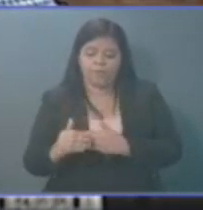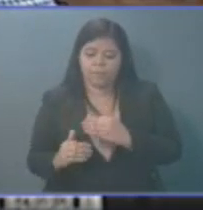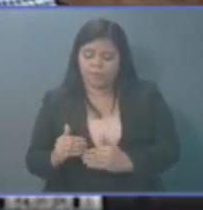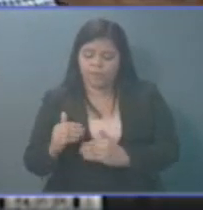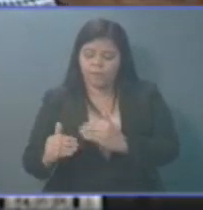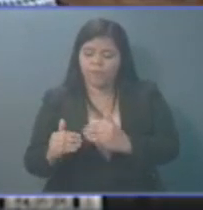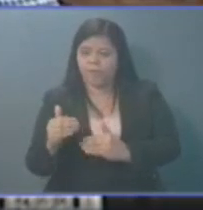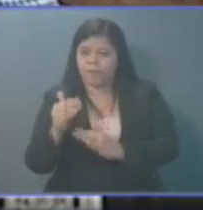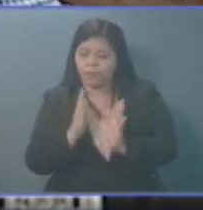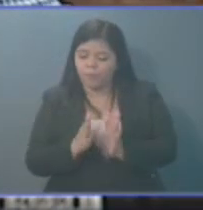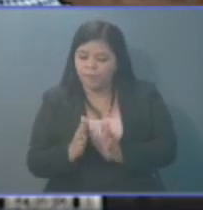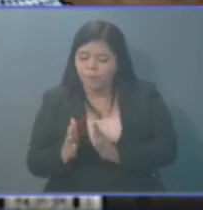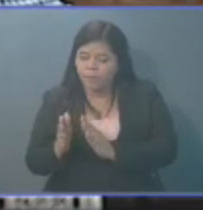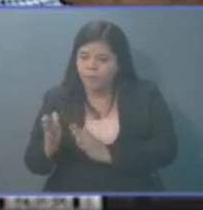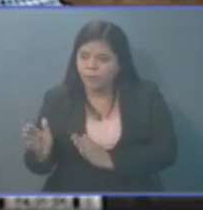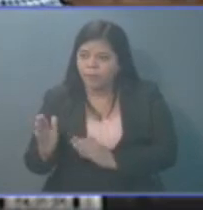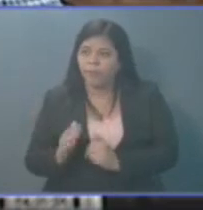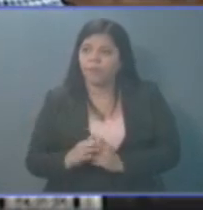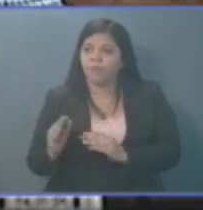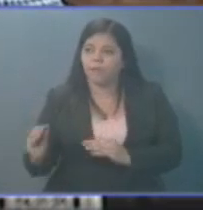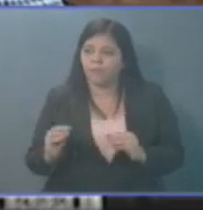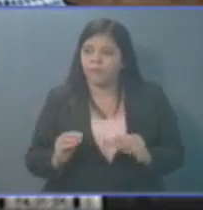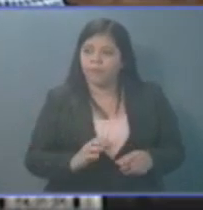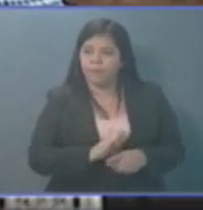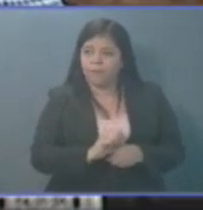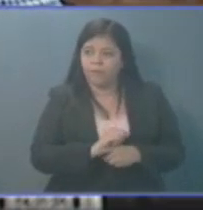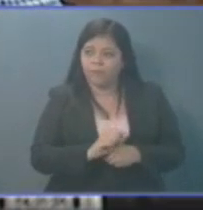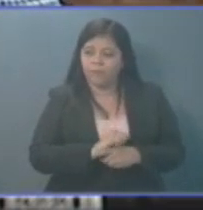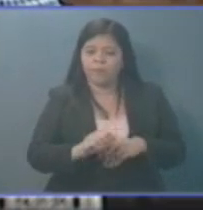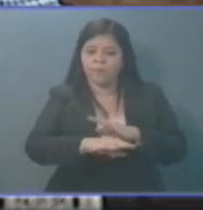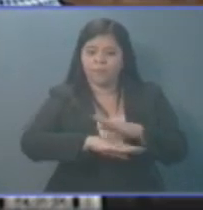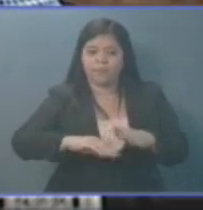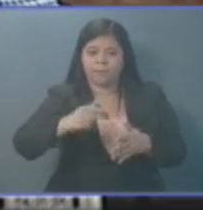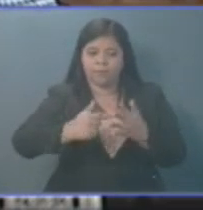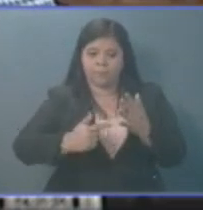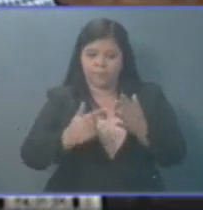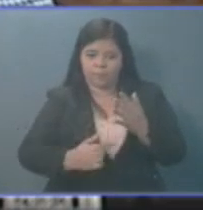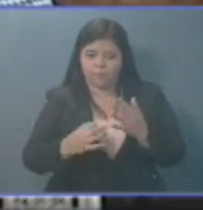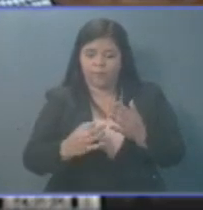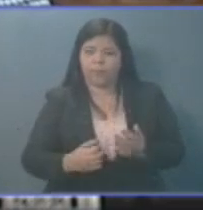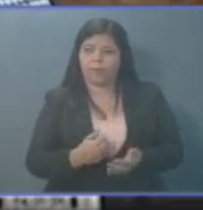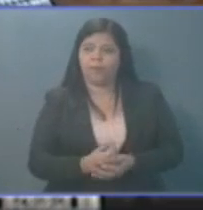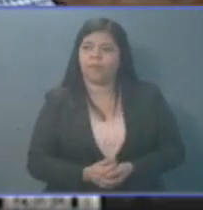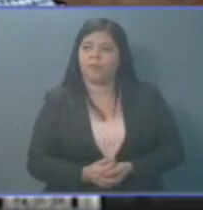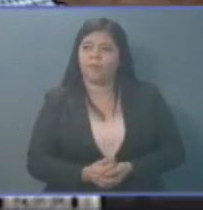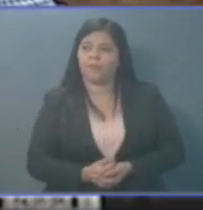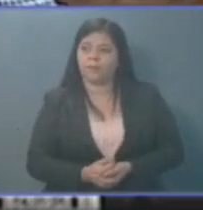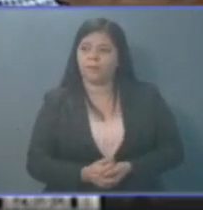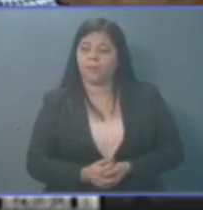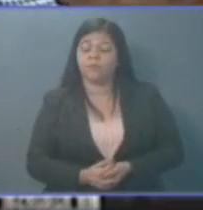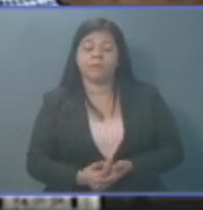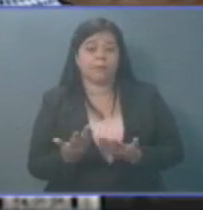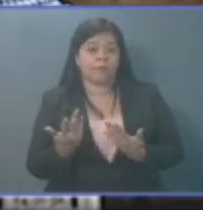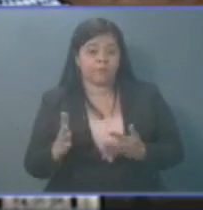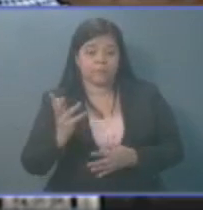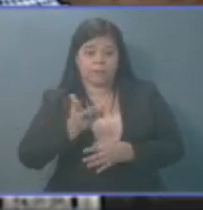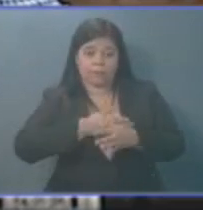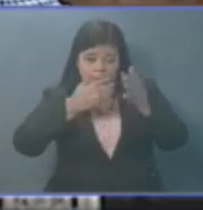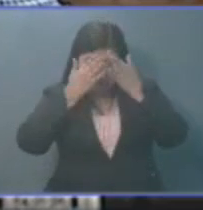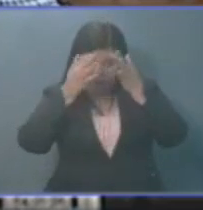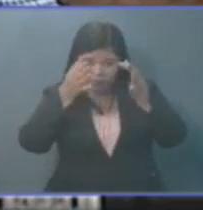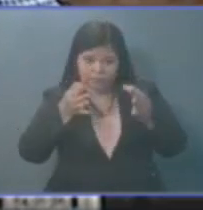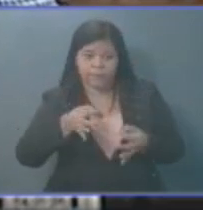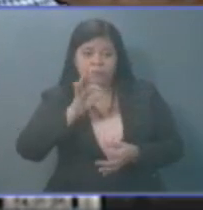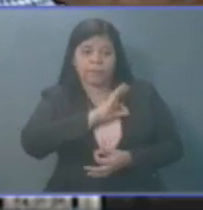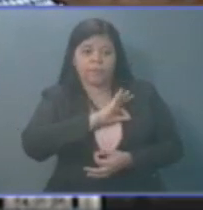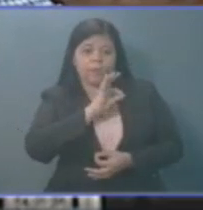de calificación o ejecución conforme a las normativas vigentes. Así, el dictamen favorable